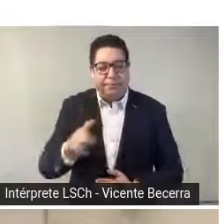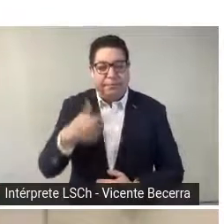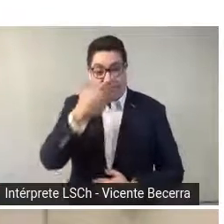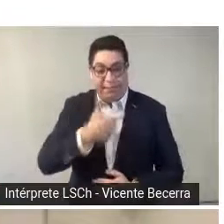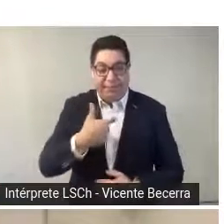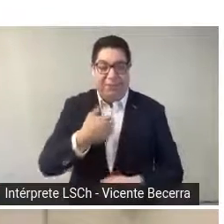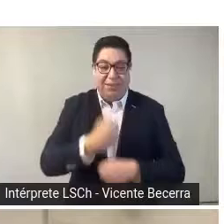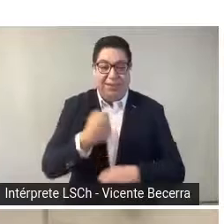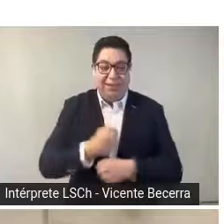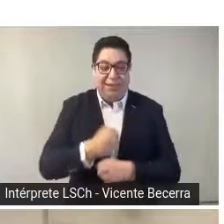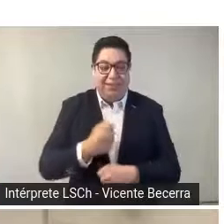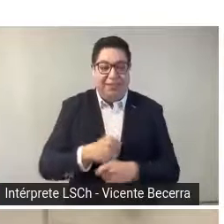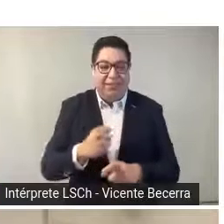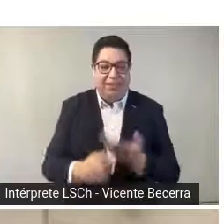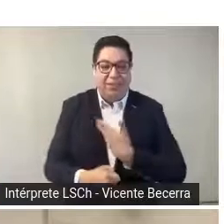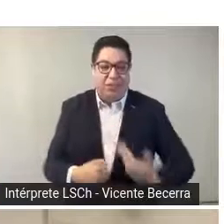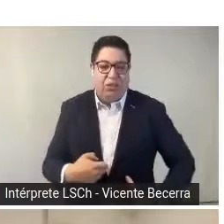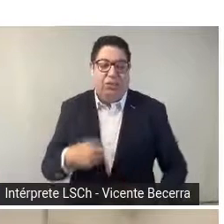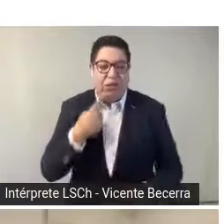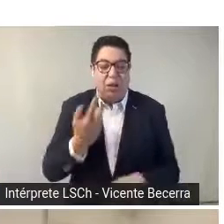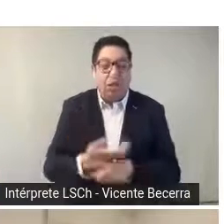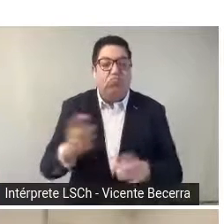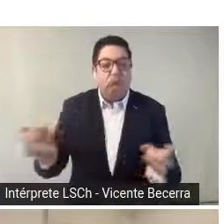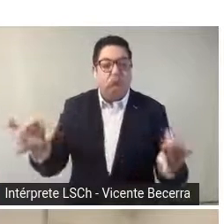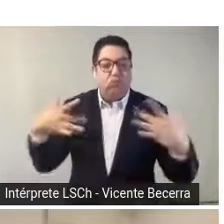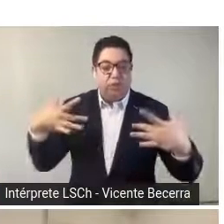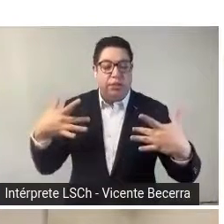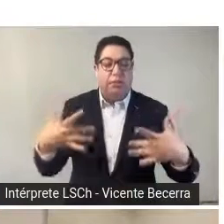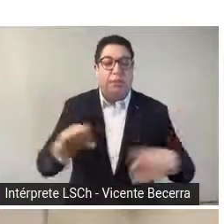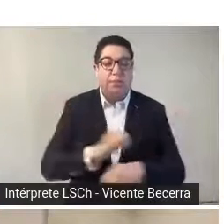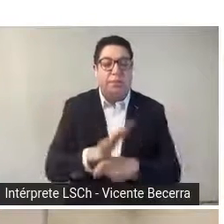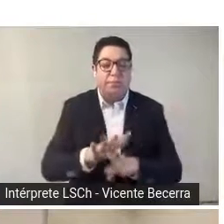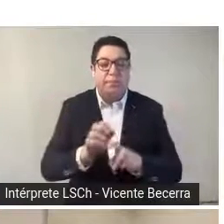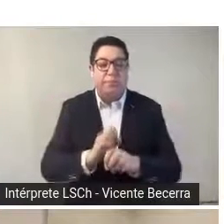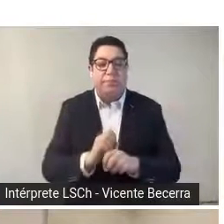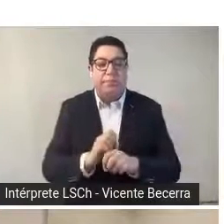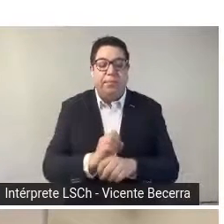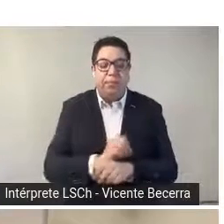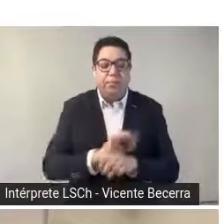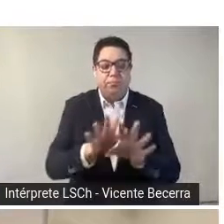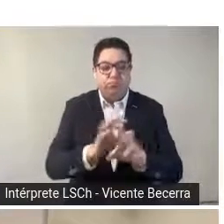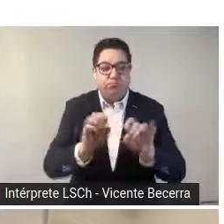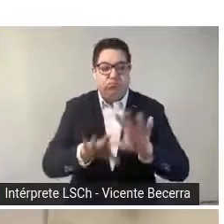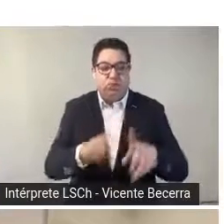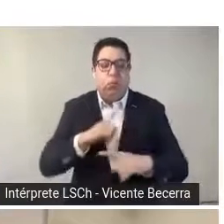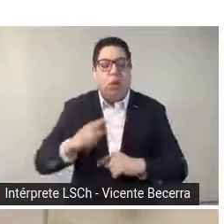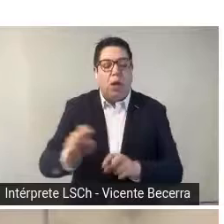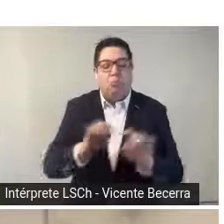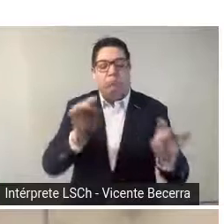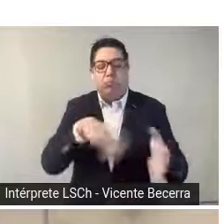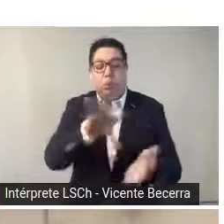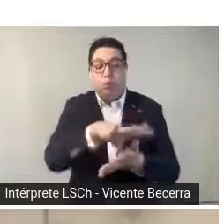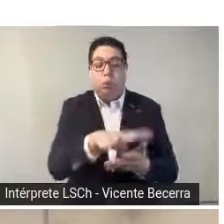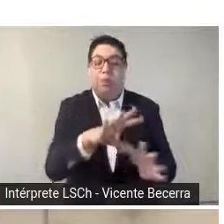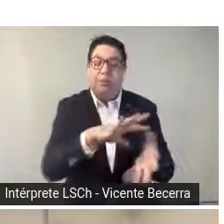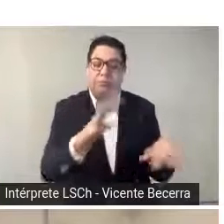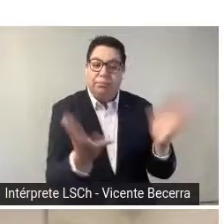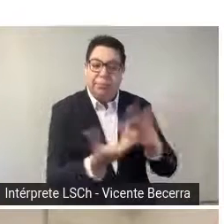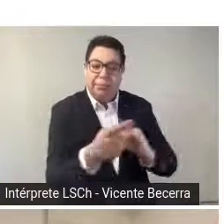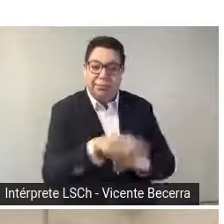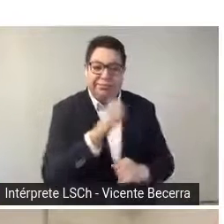trabajadores públicos, cuando nos llegó la pandemia, tuvimos un tremendo desafío. Nos enfrentamos a un país que la verdad